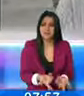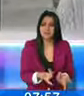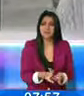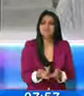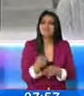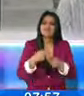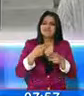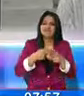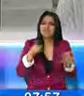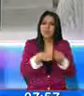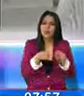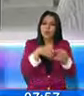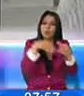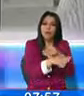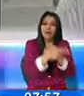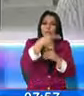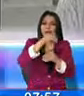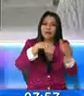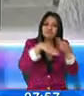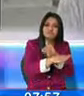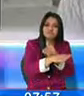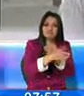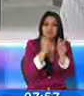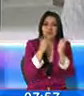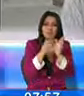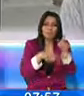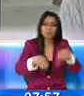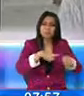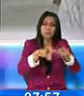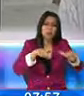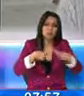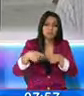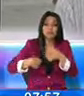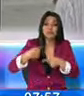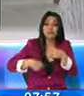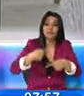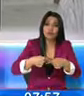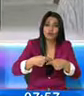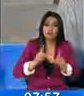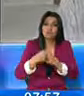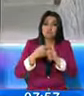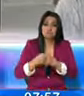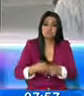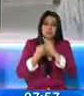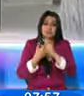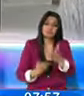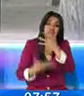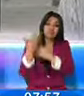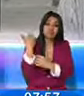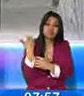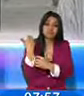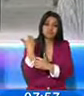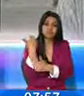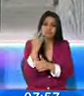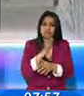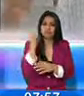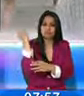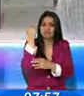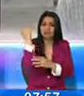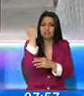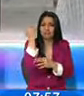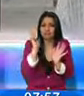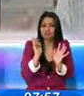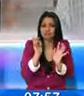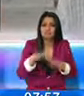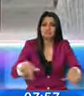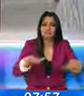con el nombre de huecas. Y son aquellos lugares típicos que tienen una historia, una trayectoria dentro del